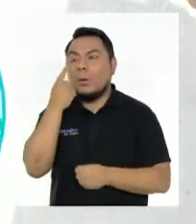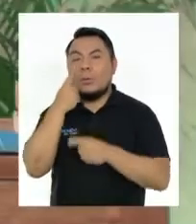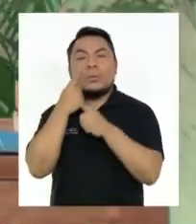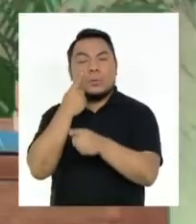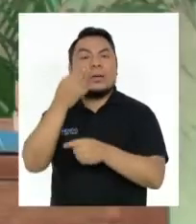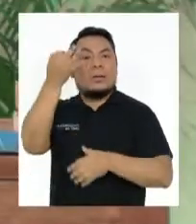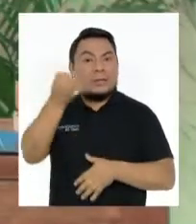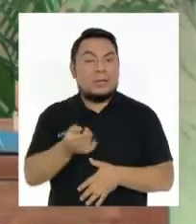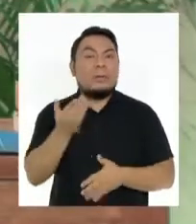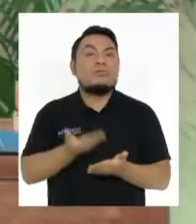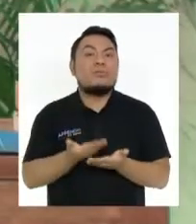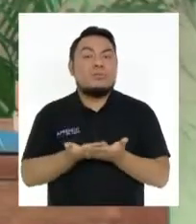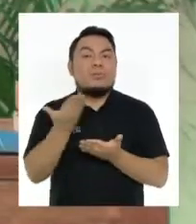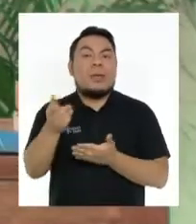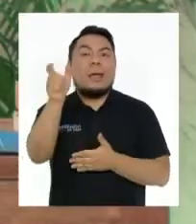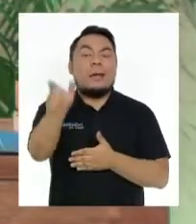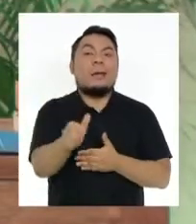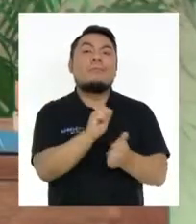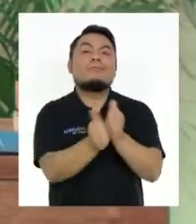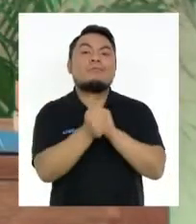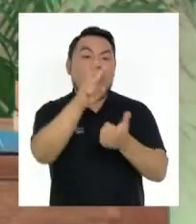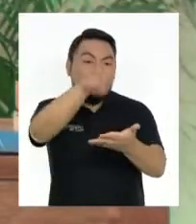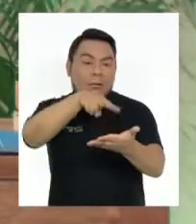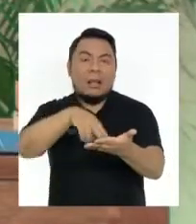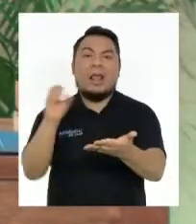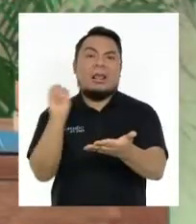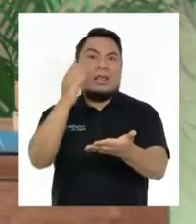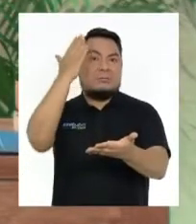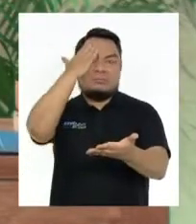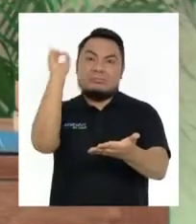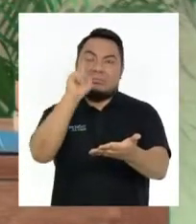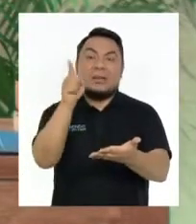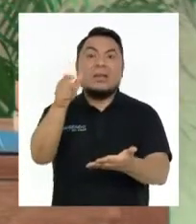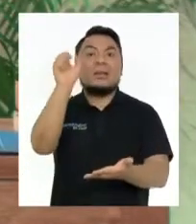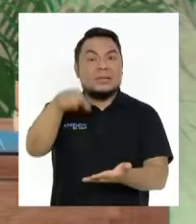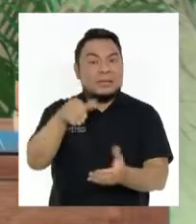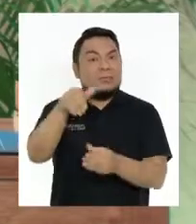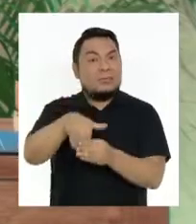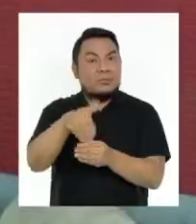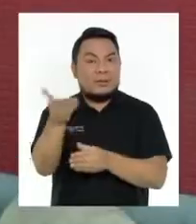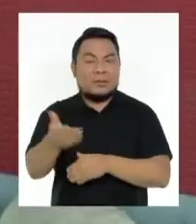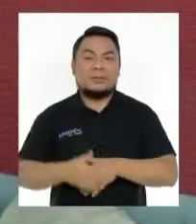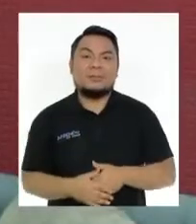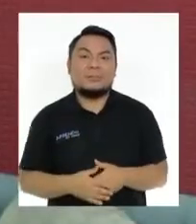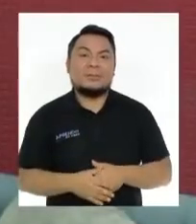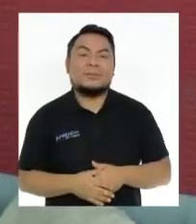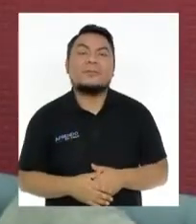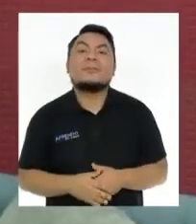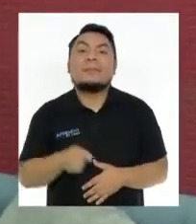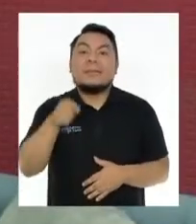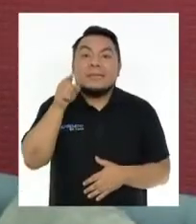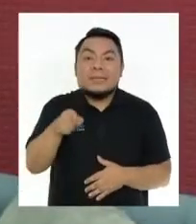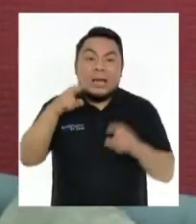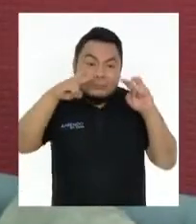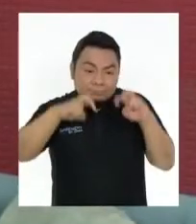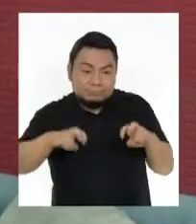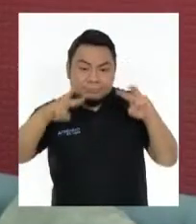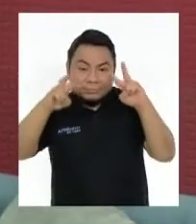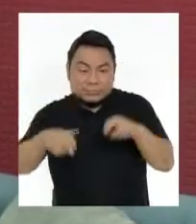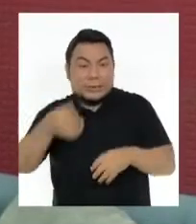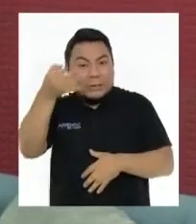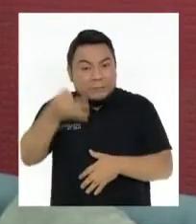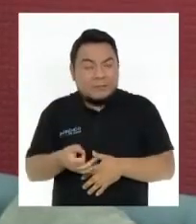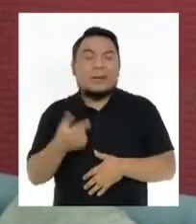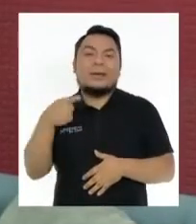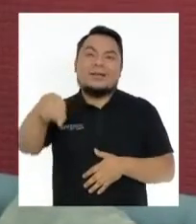lo que realmente propone cada postulante para evaluar si es o no viable cada propuesta. Solo haciendo esta averiguación a cabalidad,